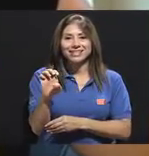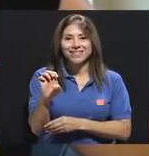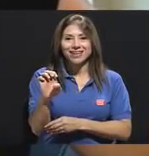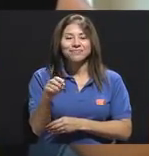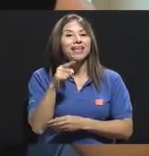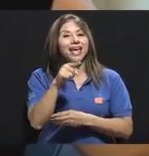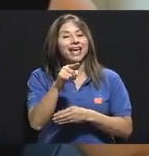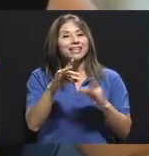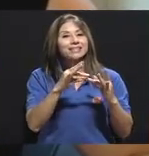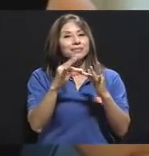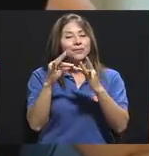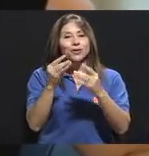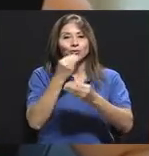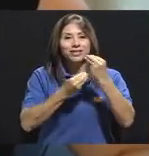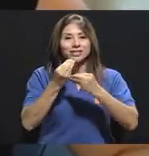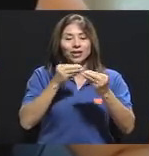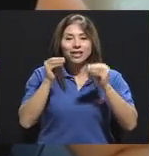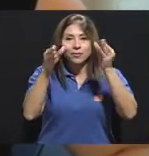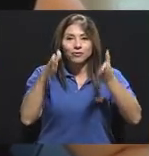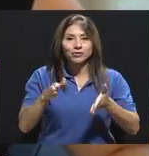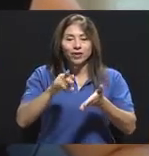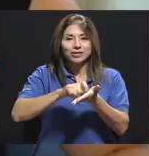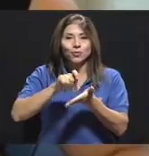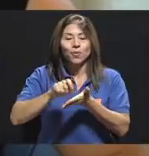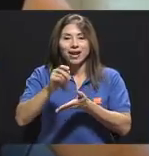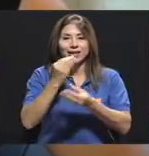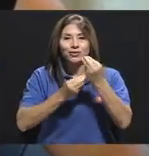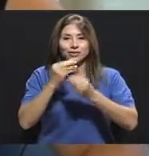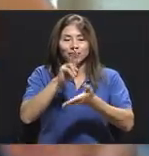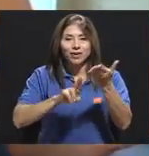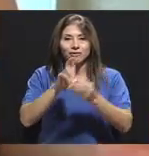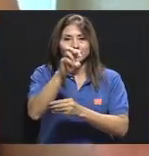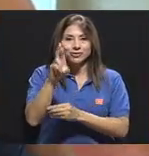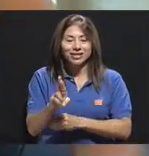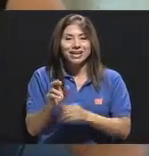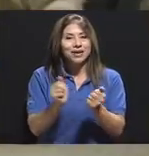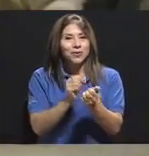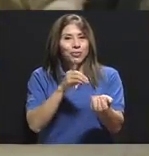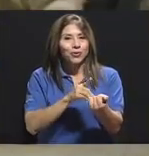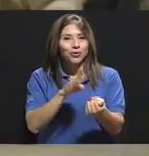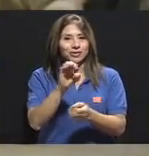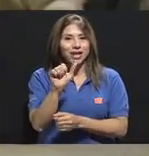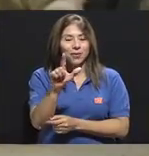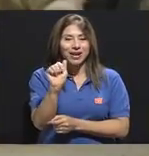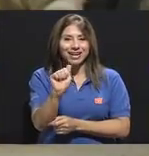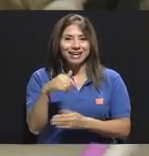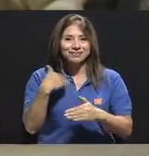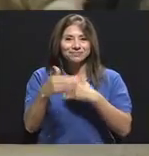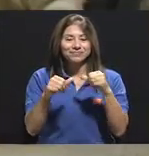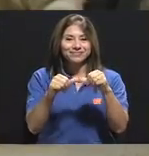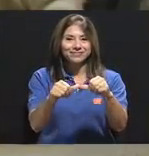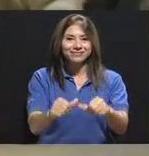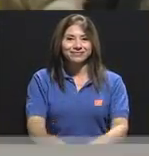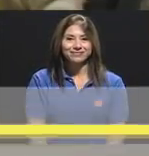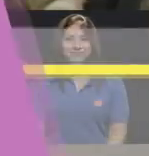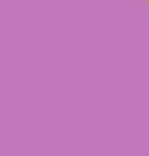ella nutricionista y profesora aquí en la escuela de nutrición de la Universidad de Costa Rica y el dror Saúl Aguilar ya regresamos